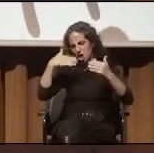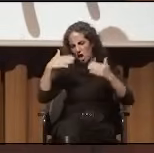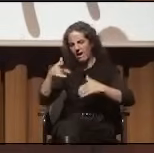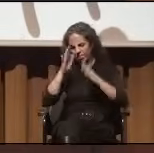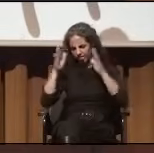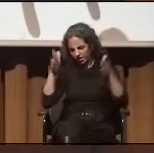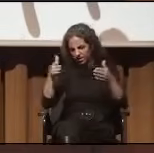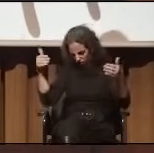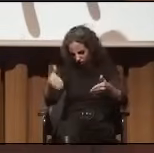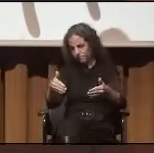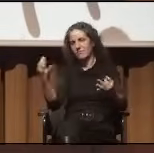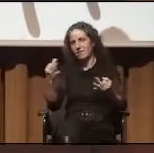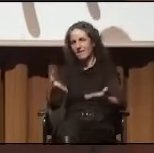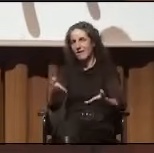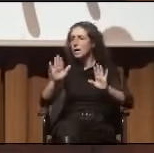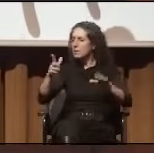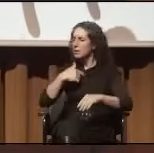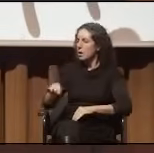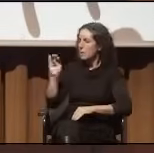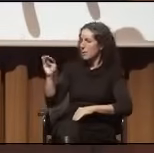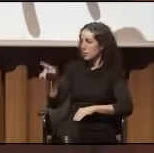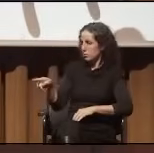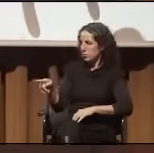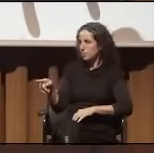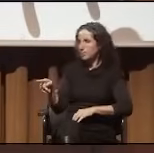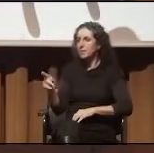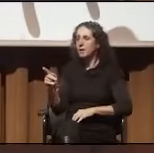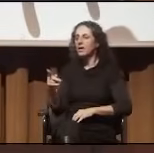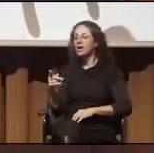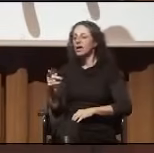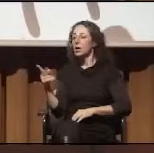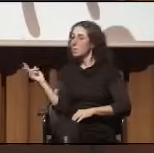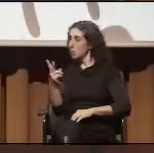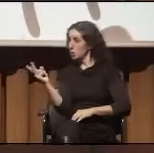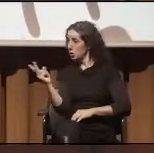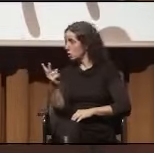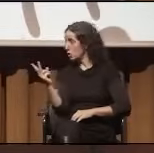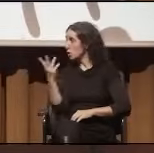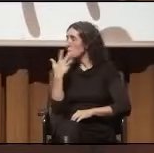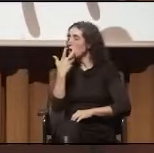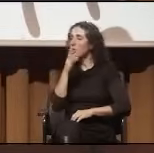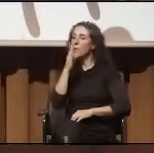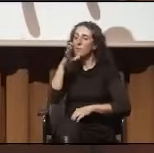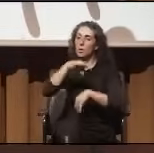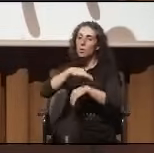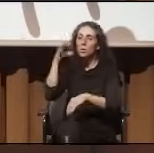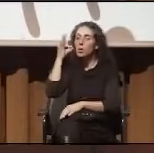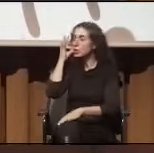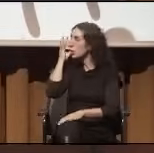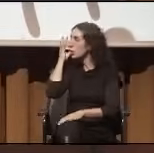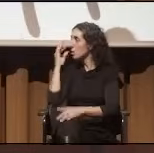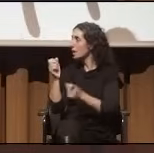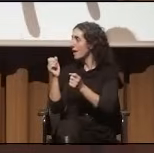grano, ¿no? Y mi pregunta es, ¿os conocisteis al principio porque una doctora os puso en